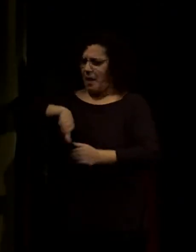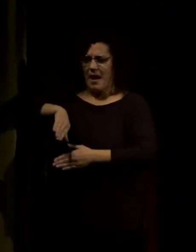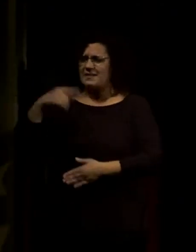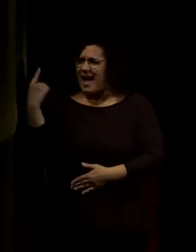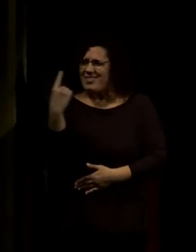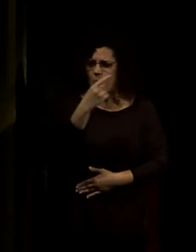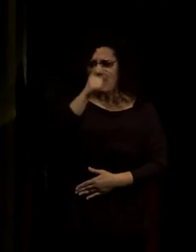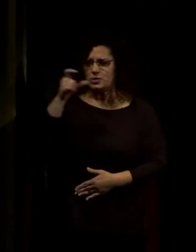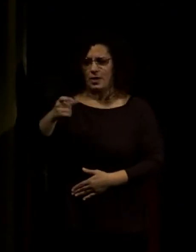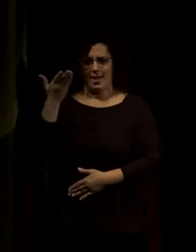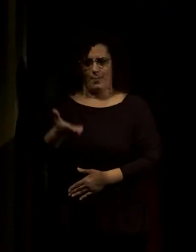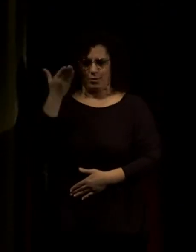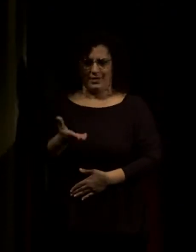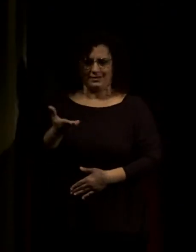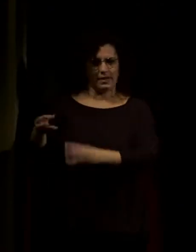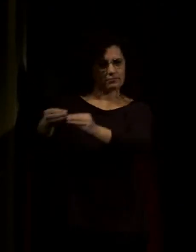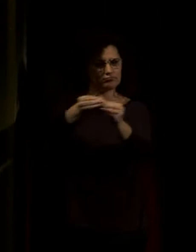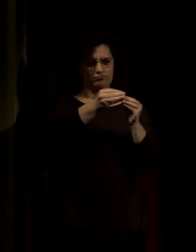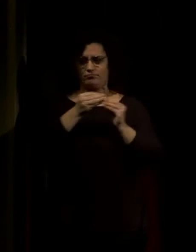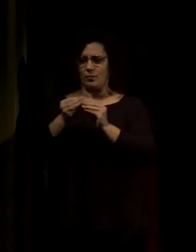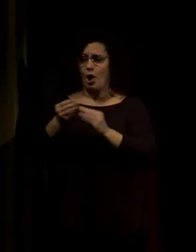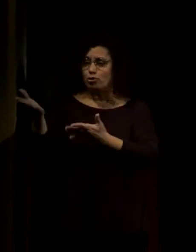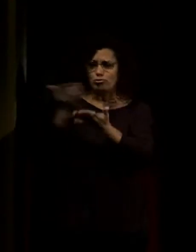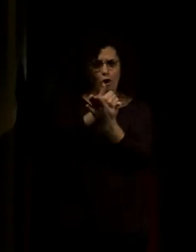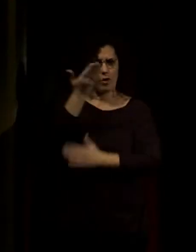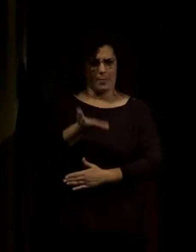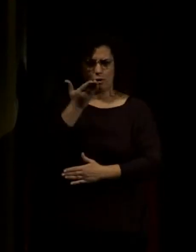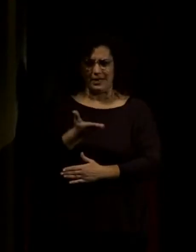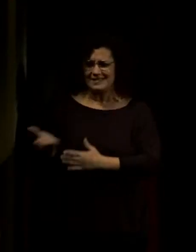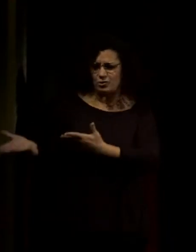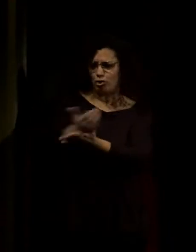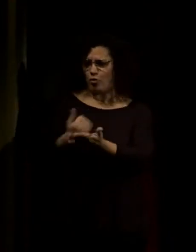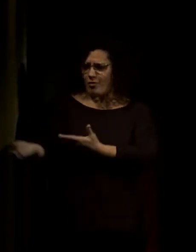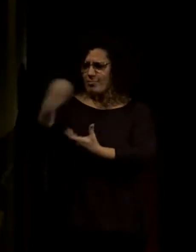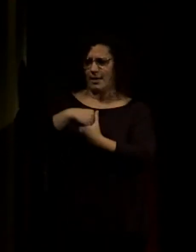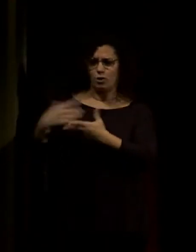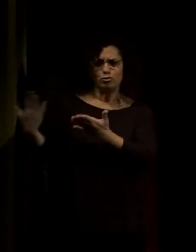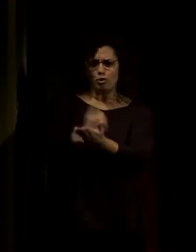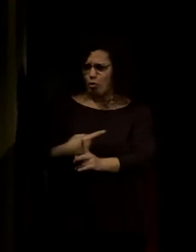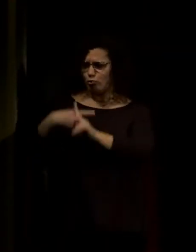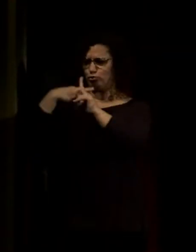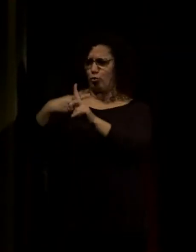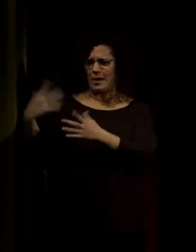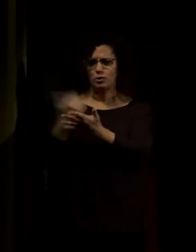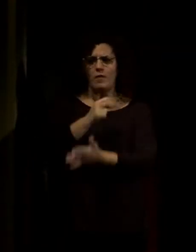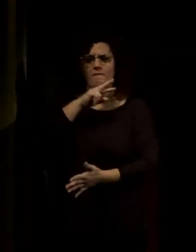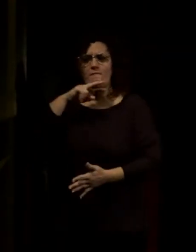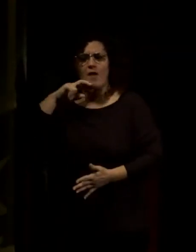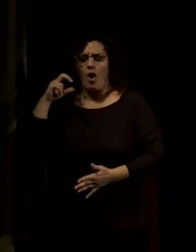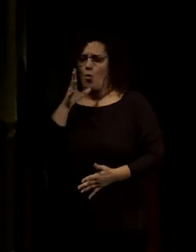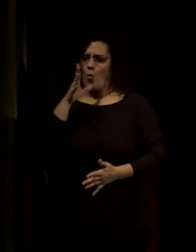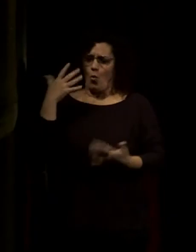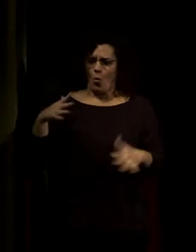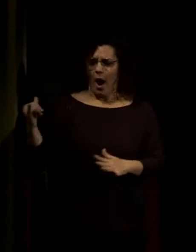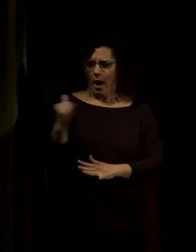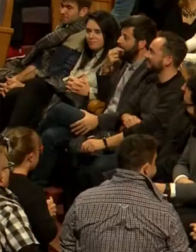muy importantes para el resto. Todos somos importantes, todos contamos, todos sumamos y todos valemos mucho. Esa es la